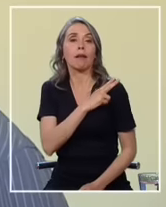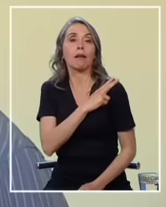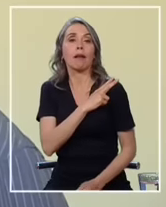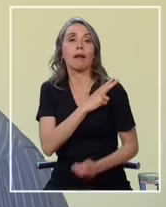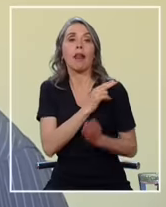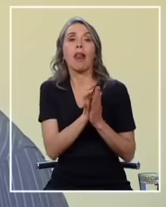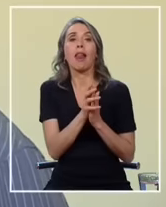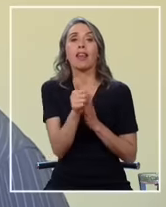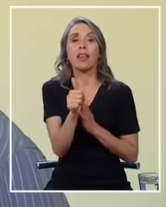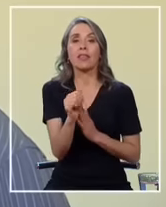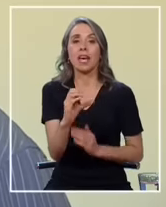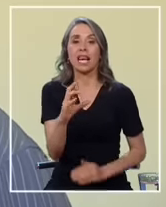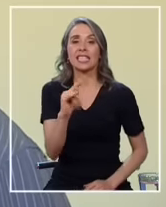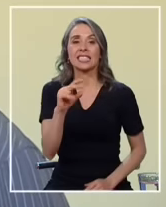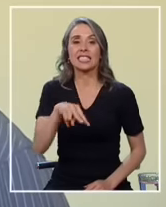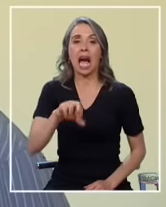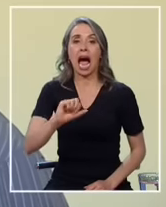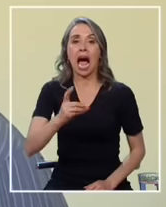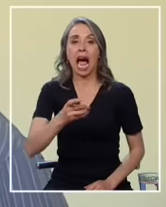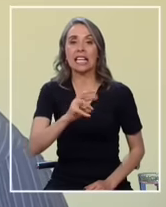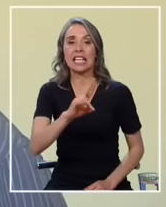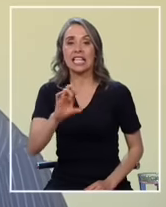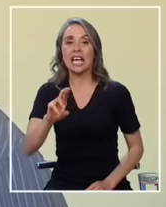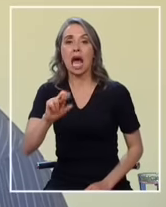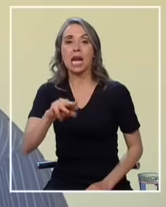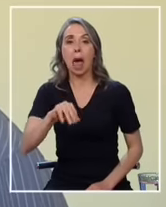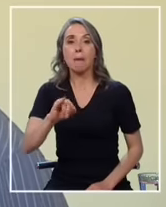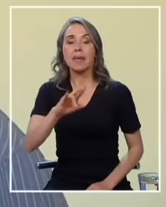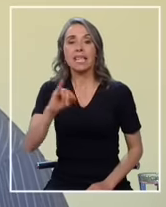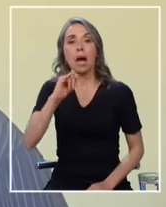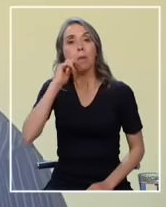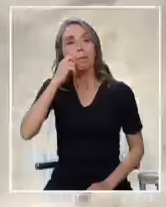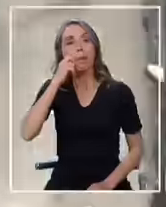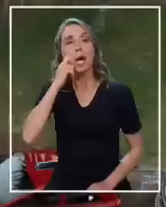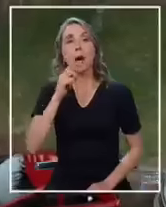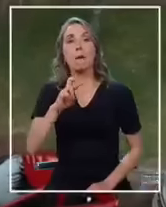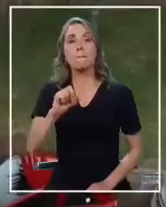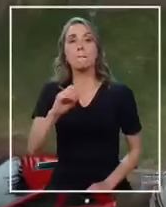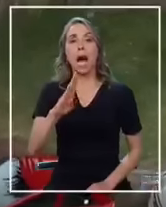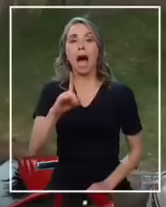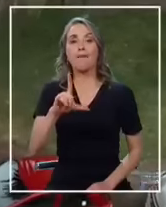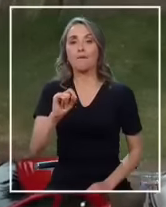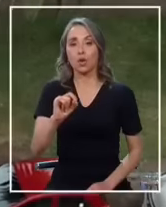por Cristian Aguirre Ramírez, conocido como Pablo.